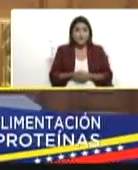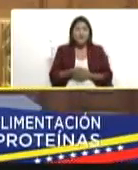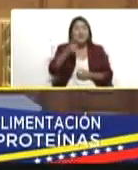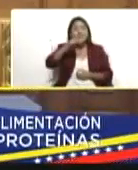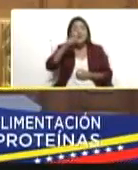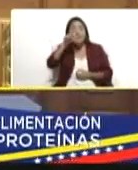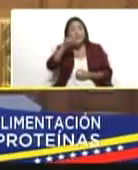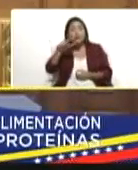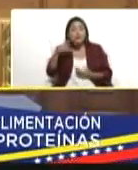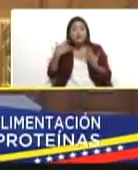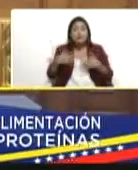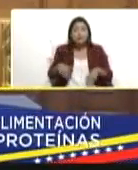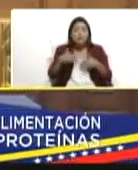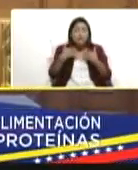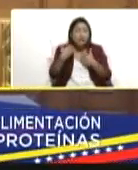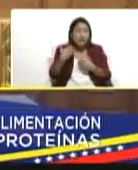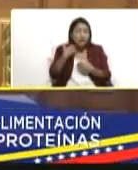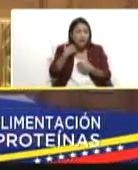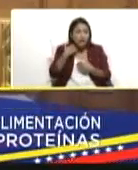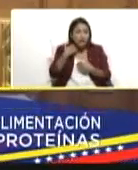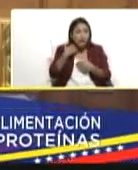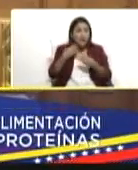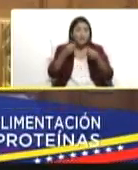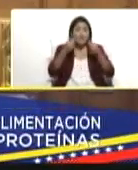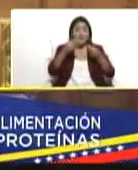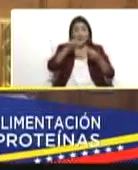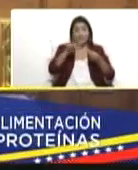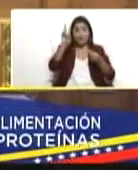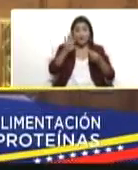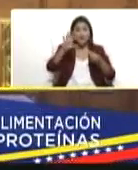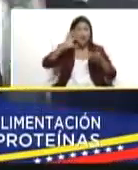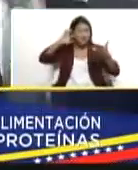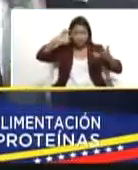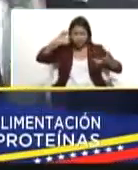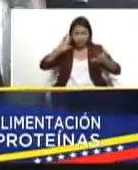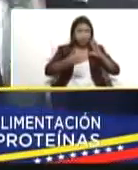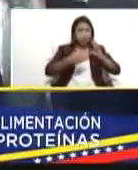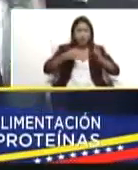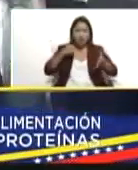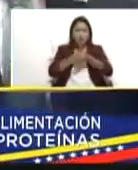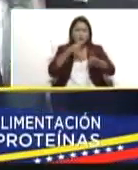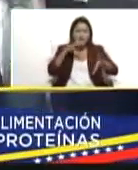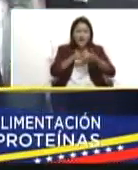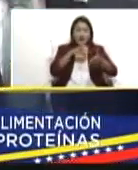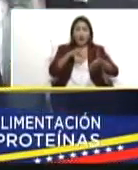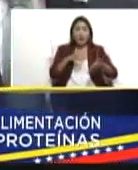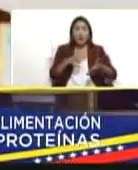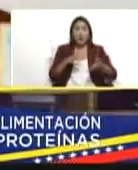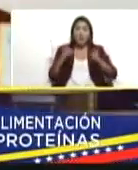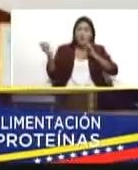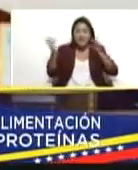sociales para una implosión interna golpe de estado